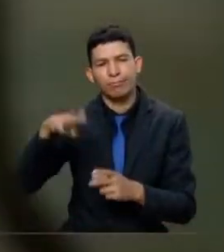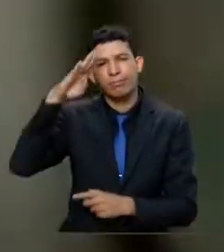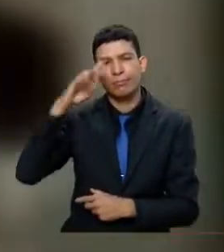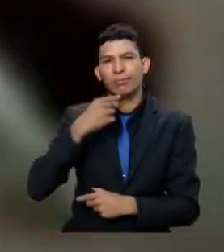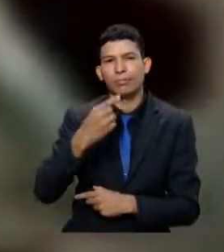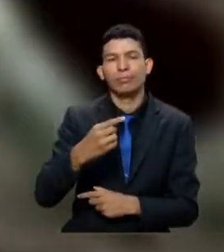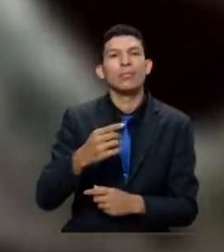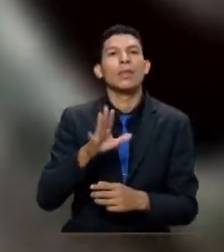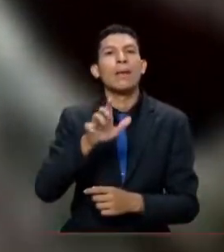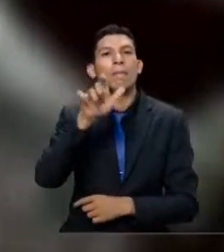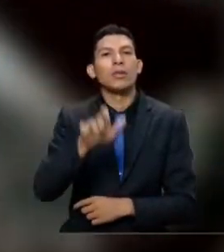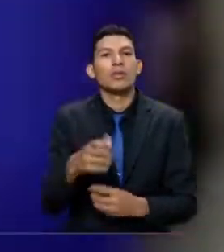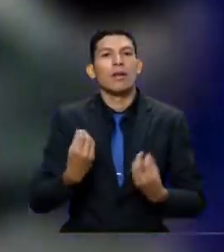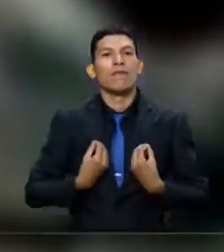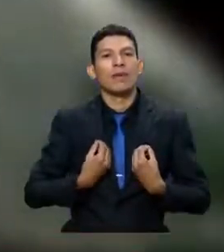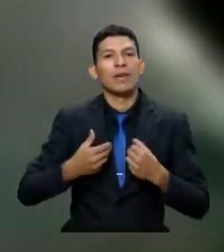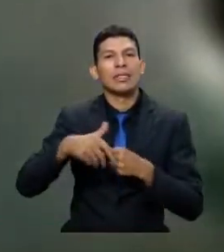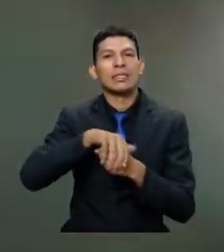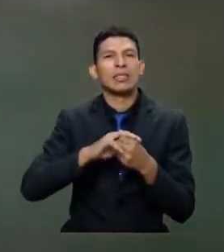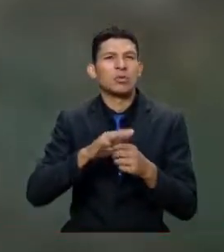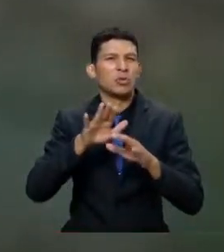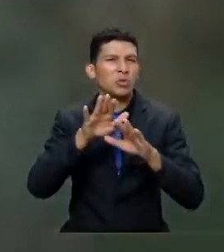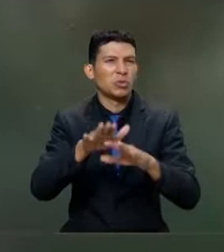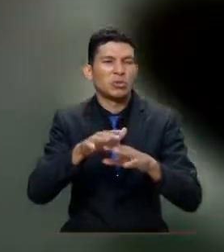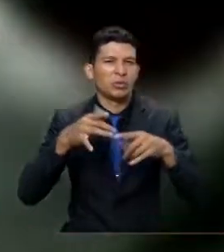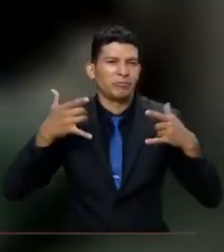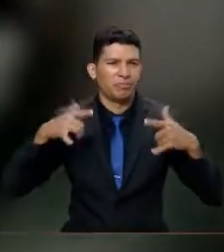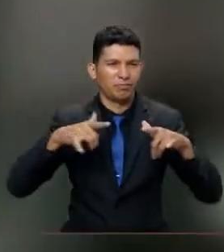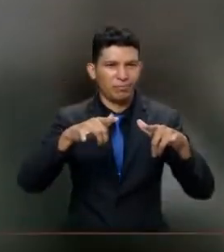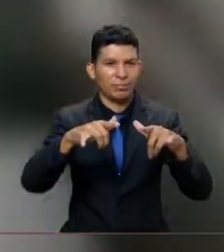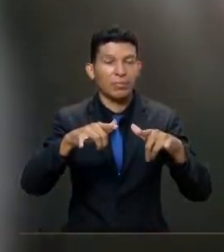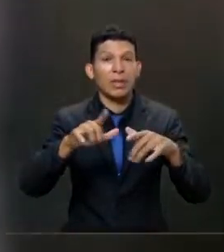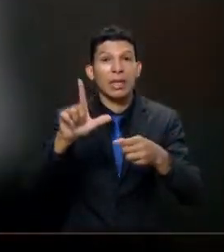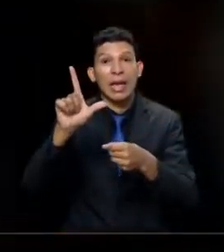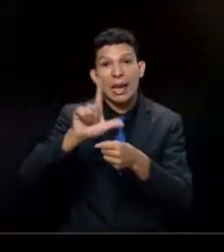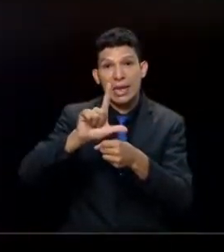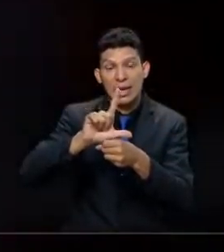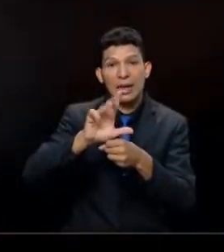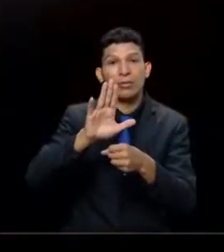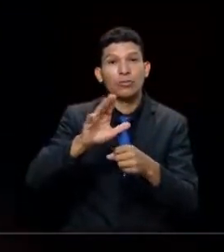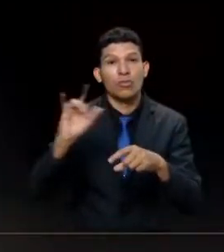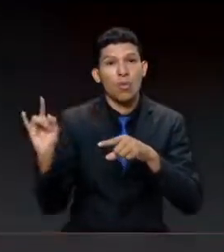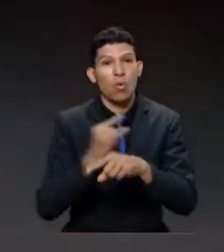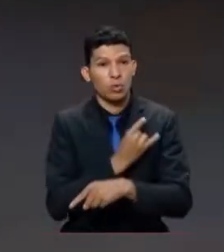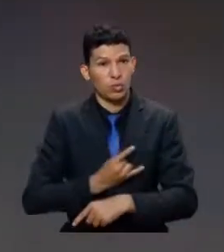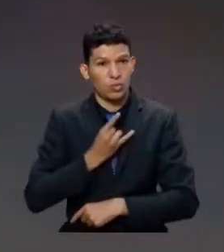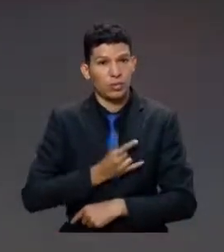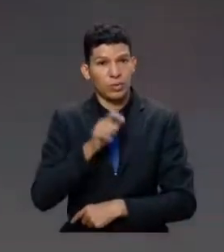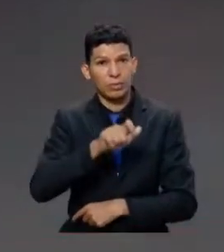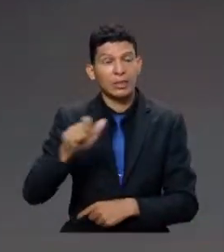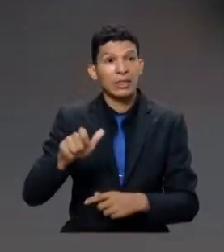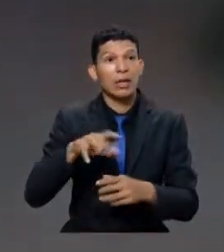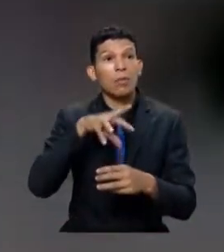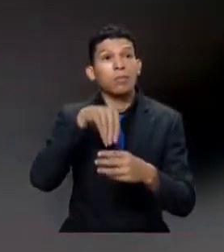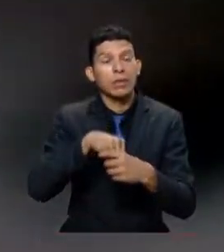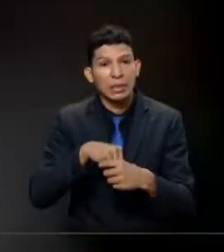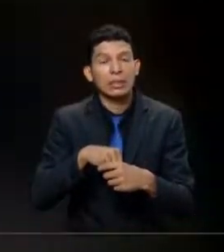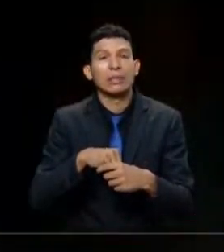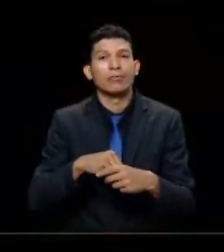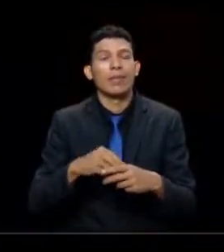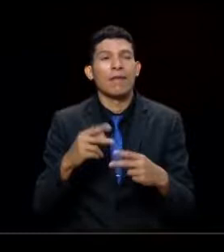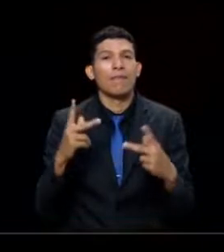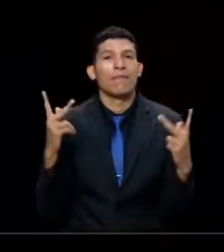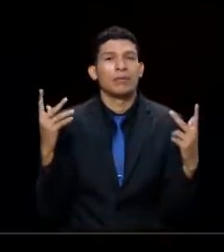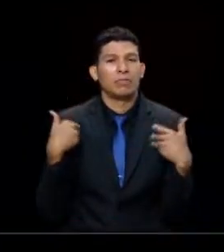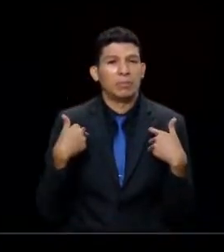sido cometido por un habitante en situación de calle. La Liga de Usuarios del Sistema asegura que los pasajeros habrían sido